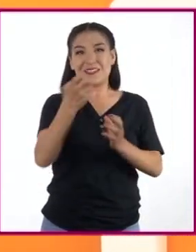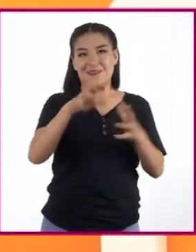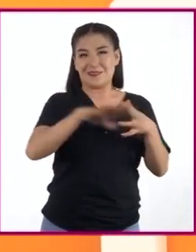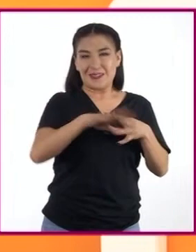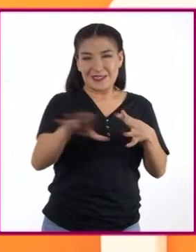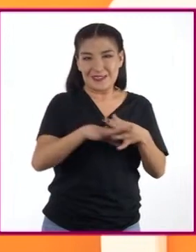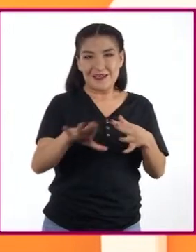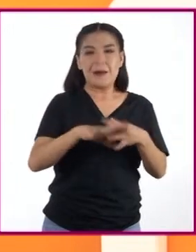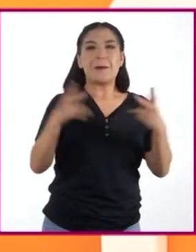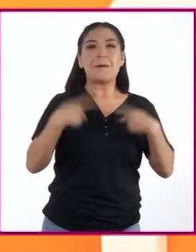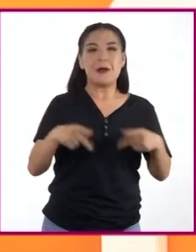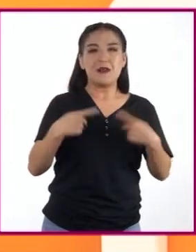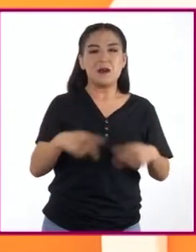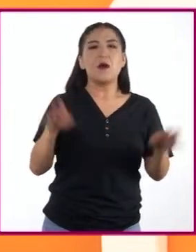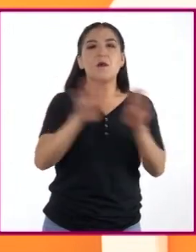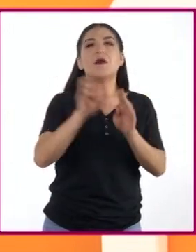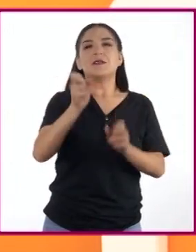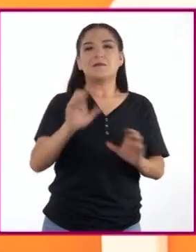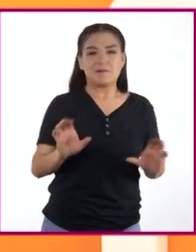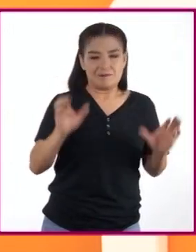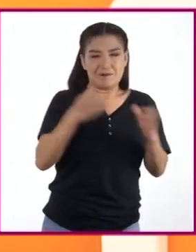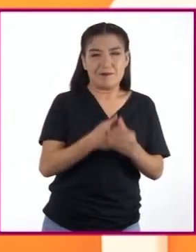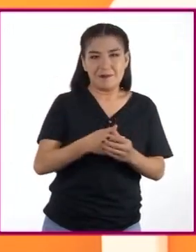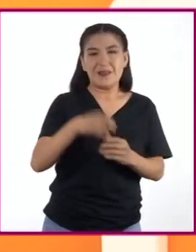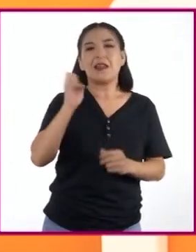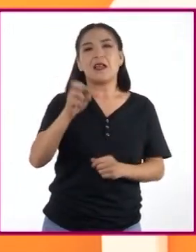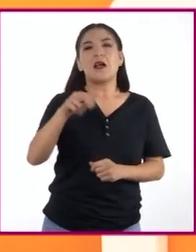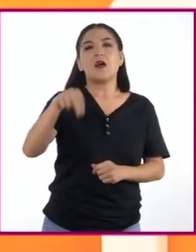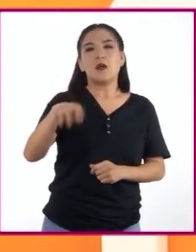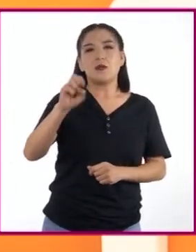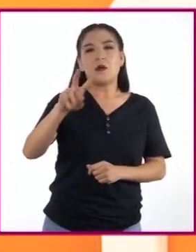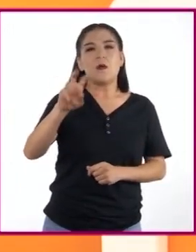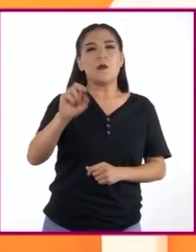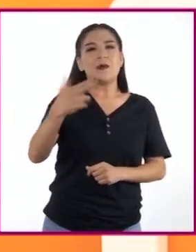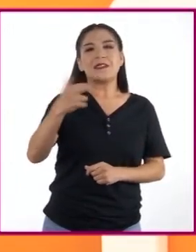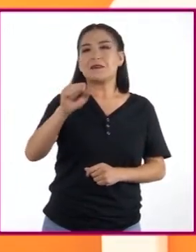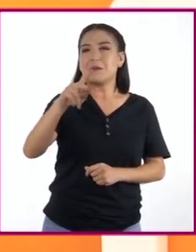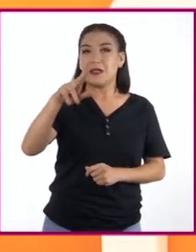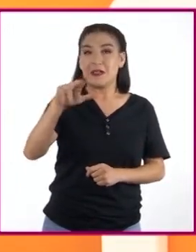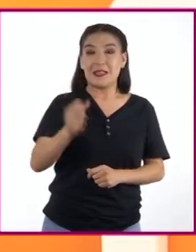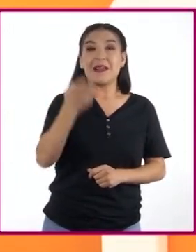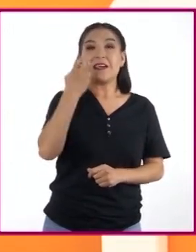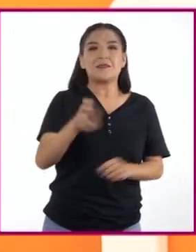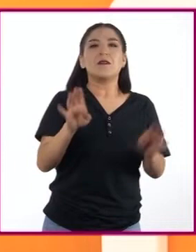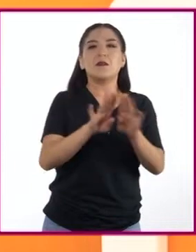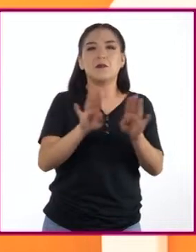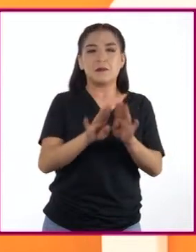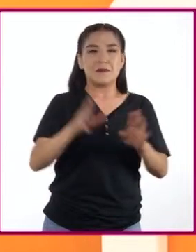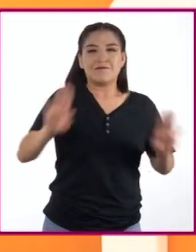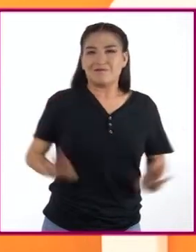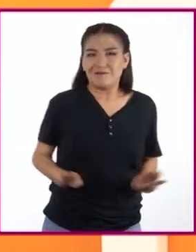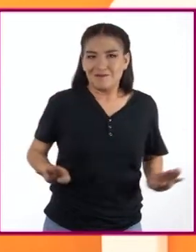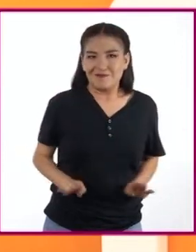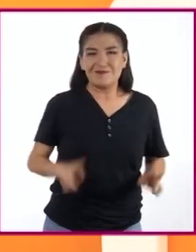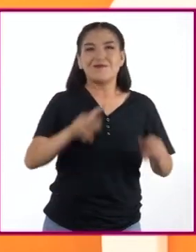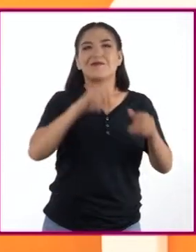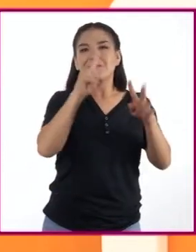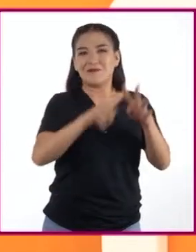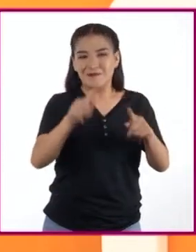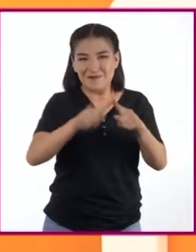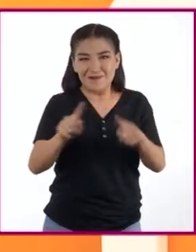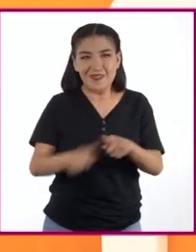de ellos conformaron la sociedad novohispana y aportaron características étnicas y